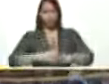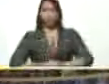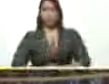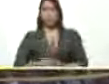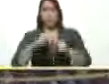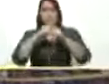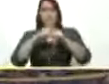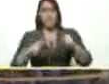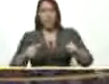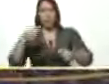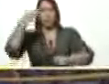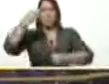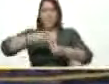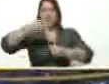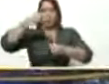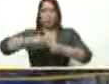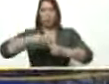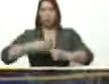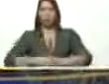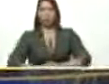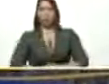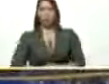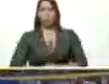Medio Petro.